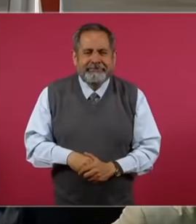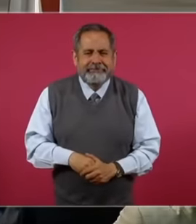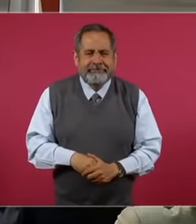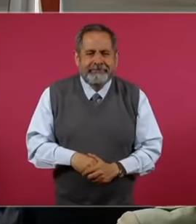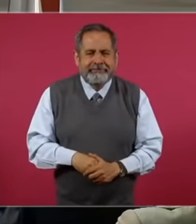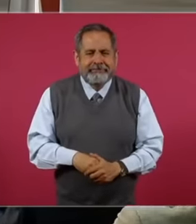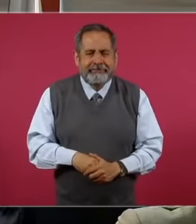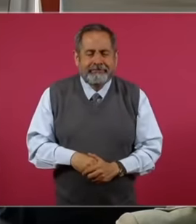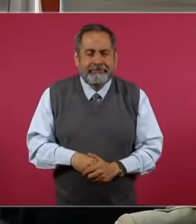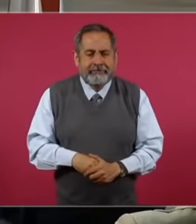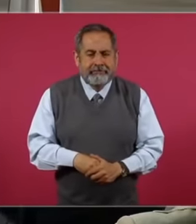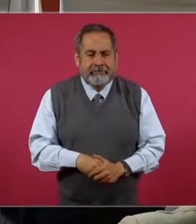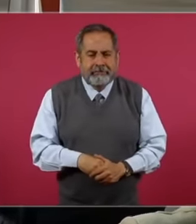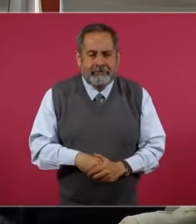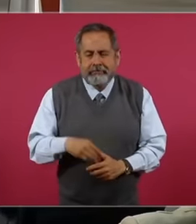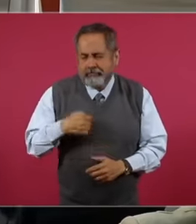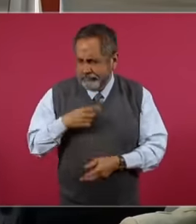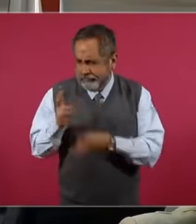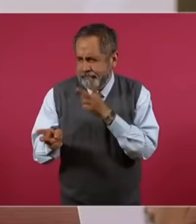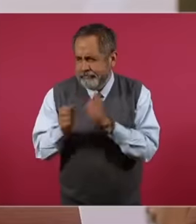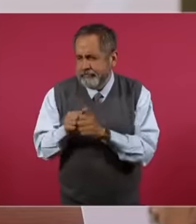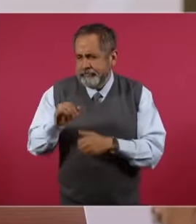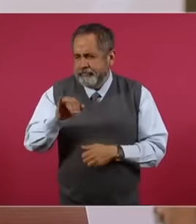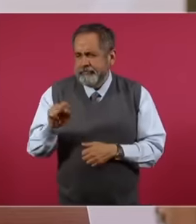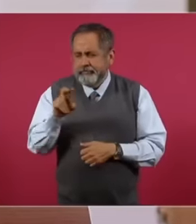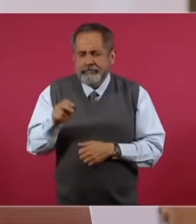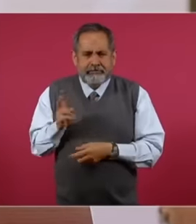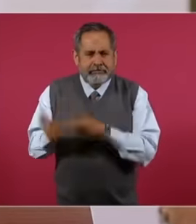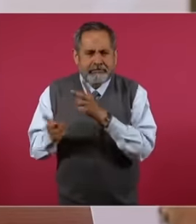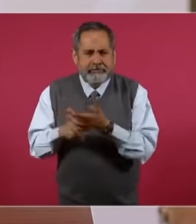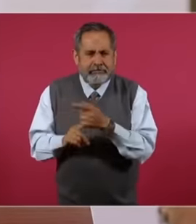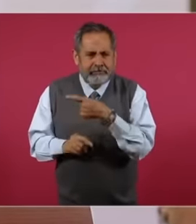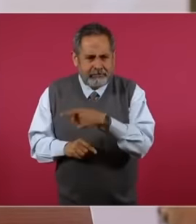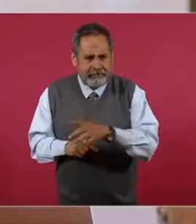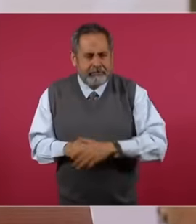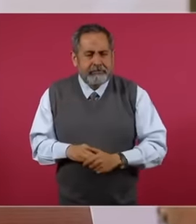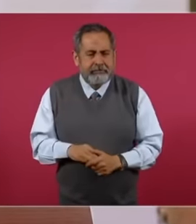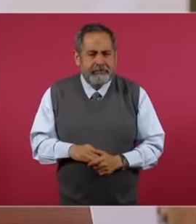Lo que le planteé a Jesús es que le